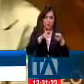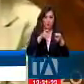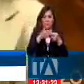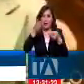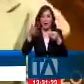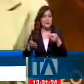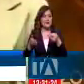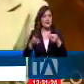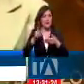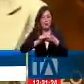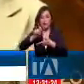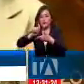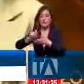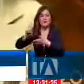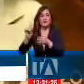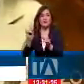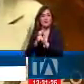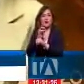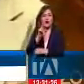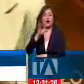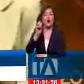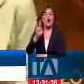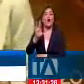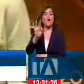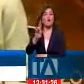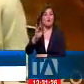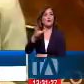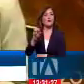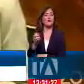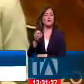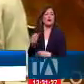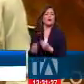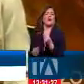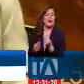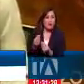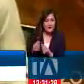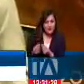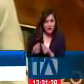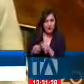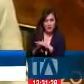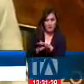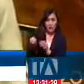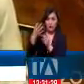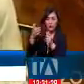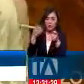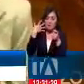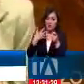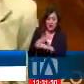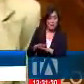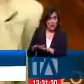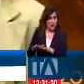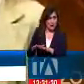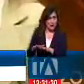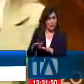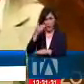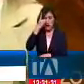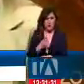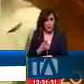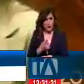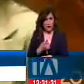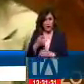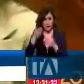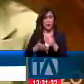plazo. ¿Qué es lo que va a hacer el ingeniero Río Frío? ¿Va a predeterminar sobre la base de informes caducados? Un plazo